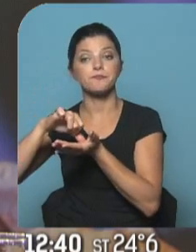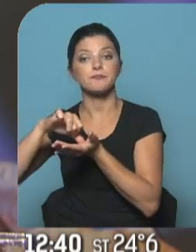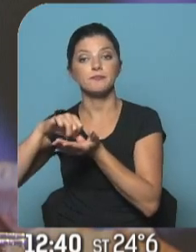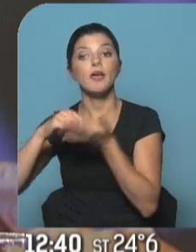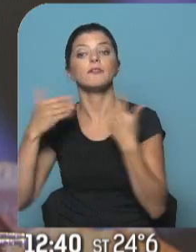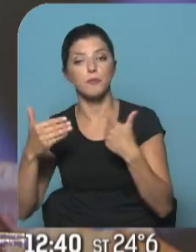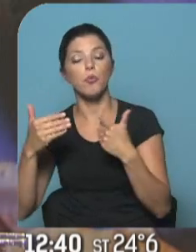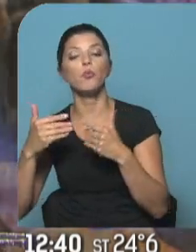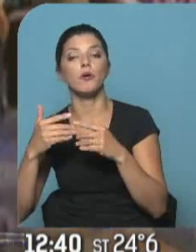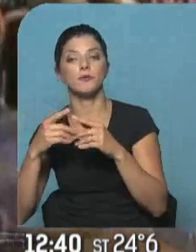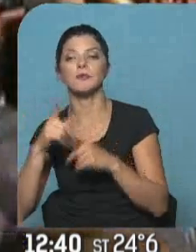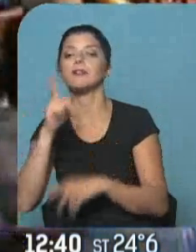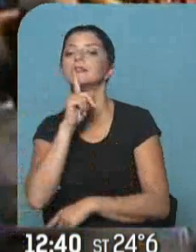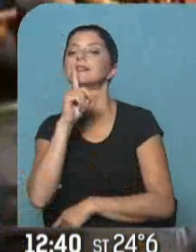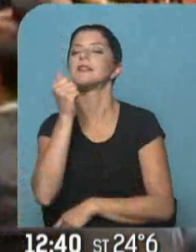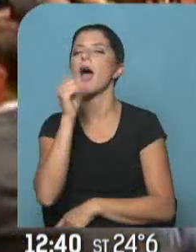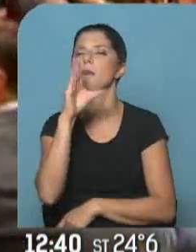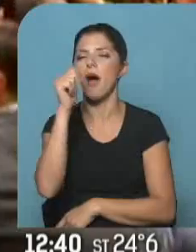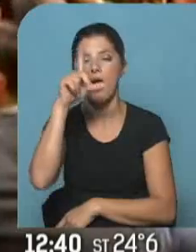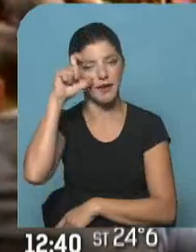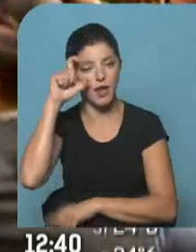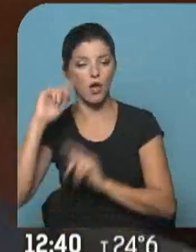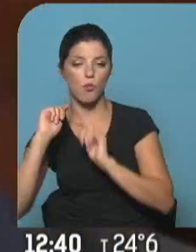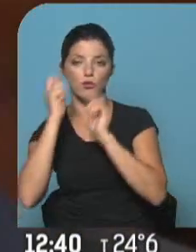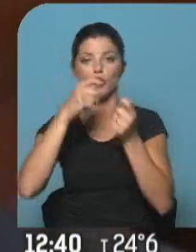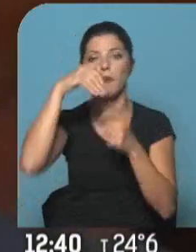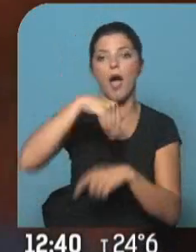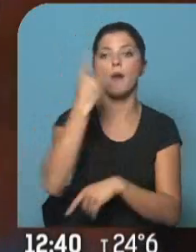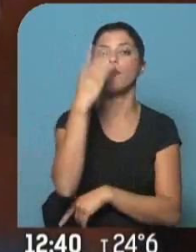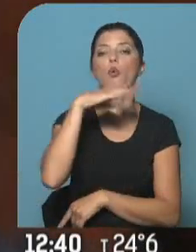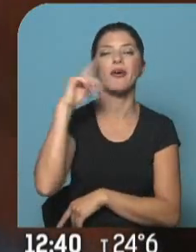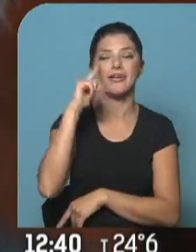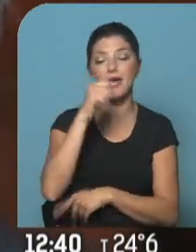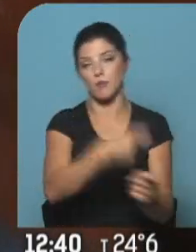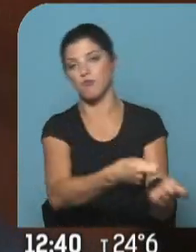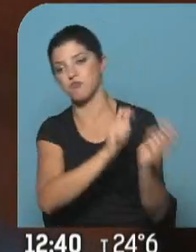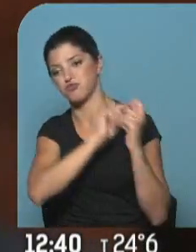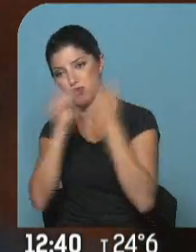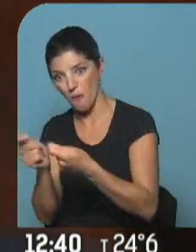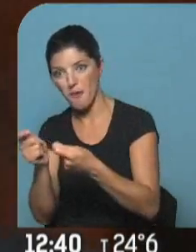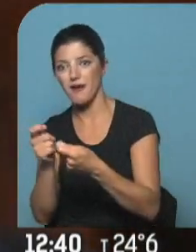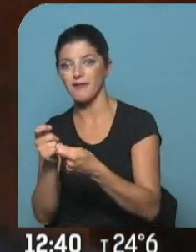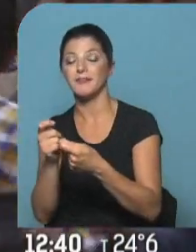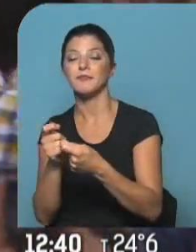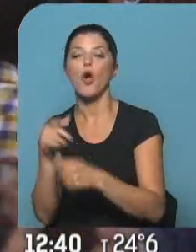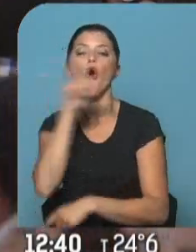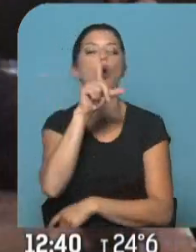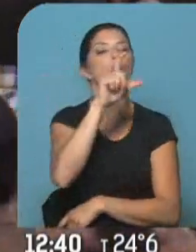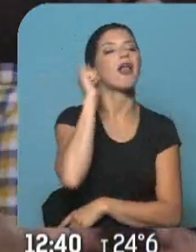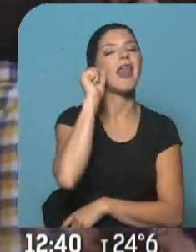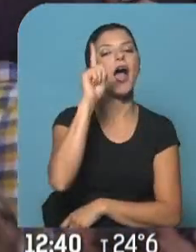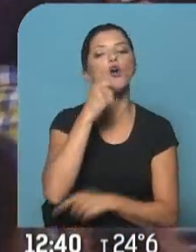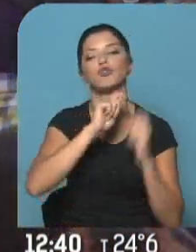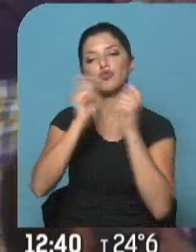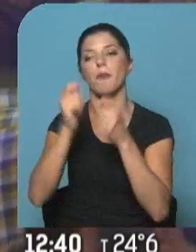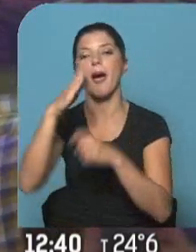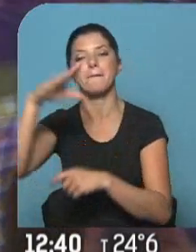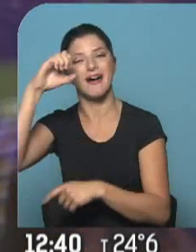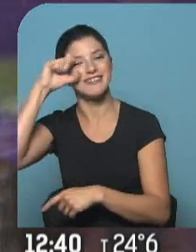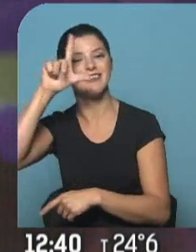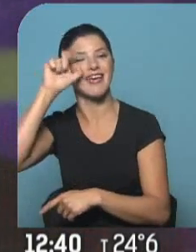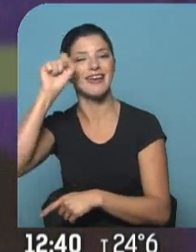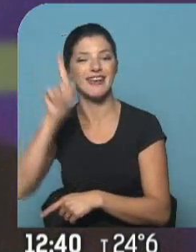la sucesión de Tabaré a Mujica, y de Mujica a Tabaré, por ejemplo, de Lagos a Bachelet, por ejemplo, de una manera, y de Lula a Dilma,